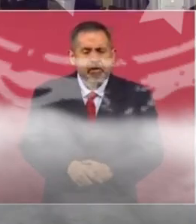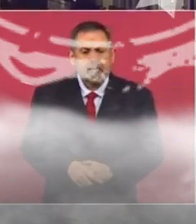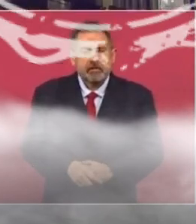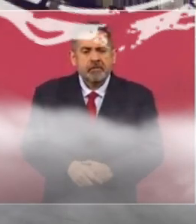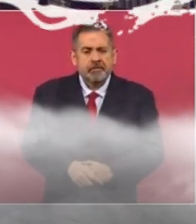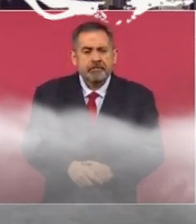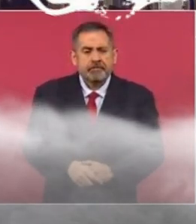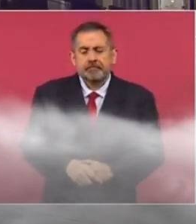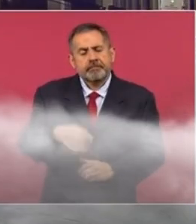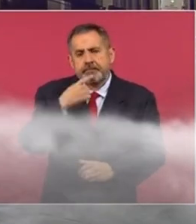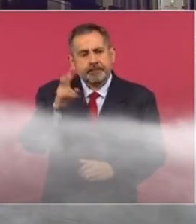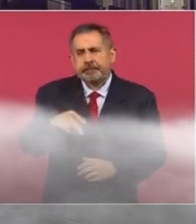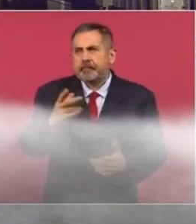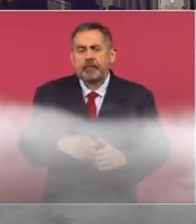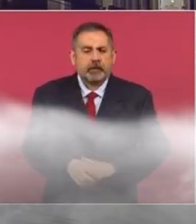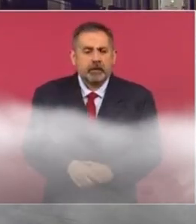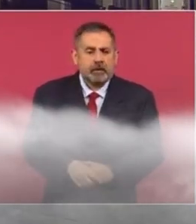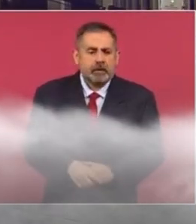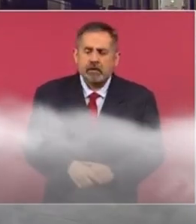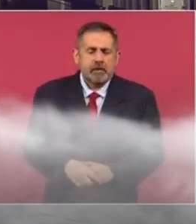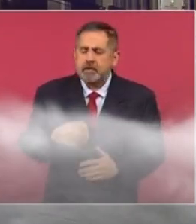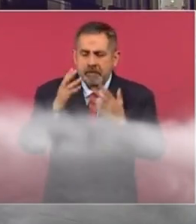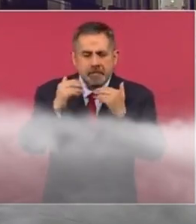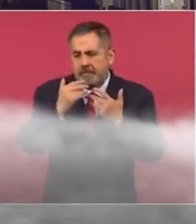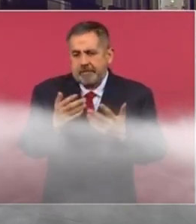Bueno, bien, la verdad es que no hay